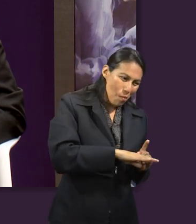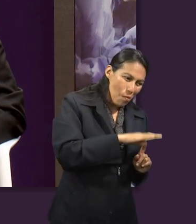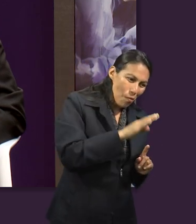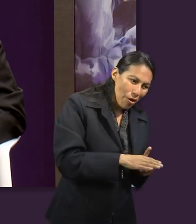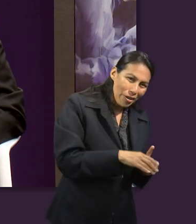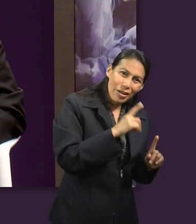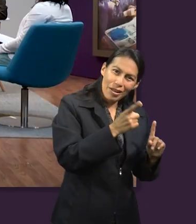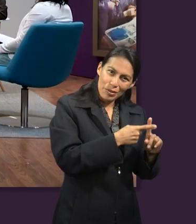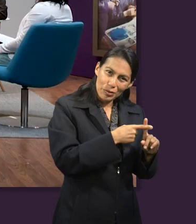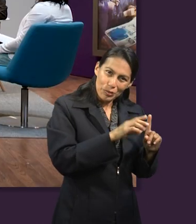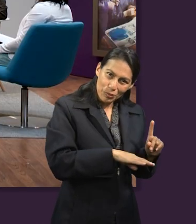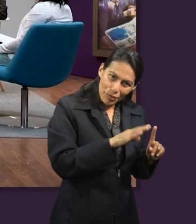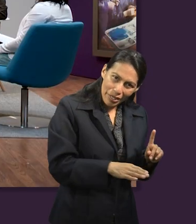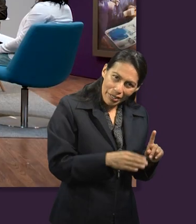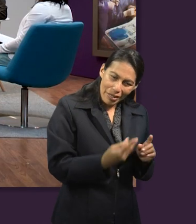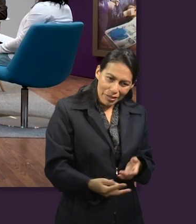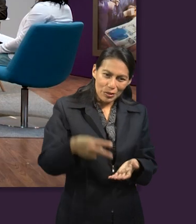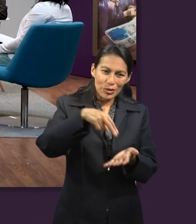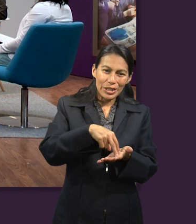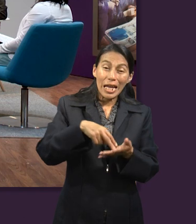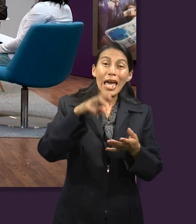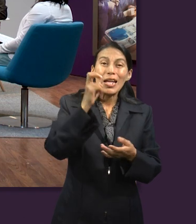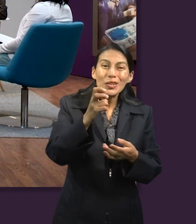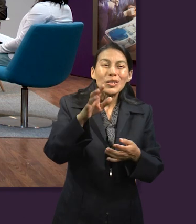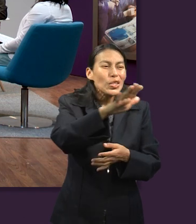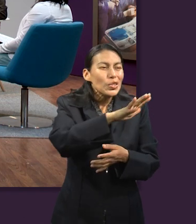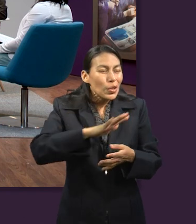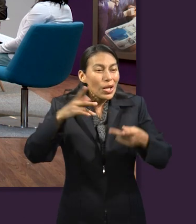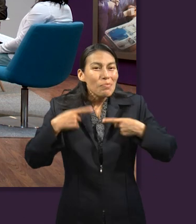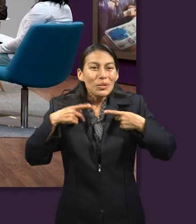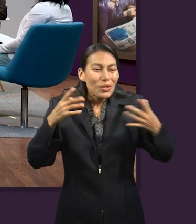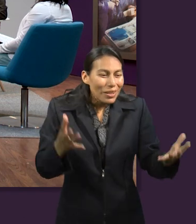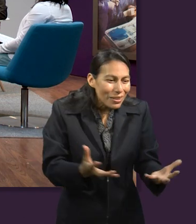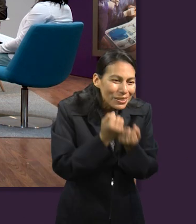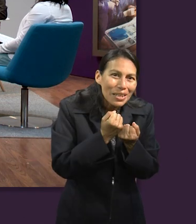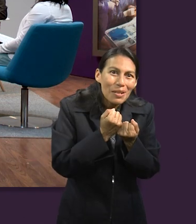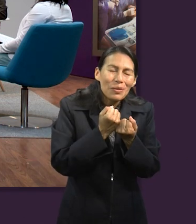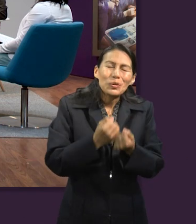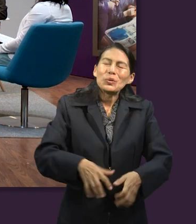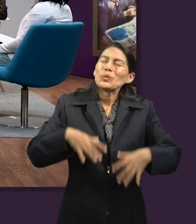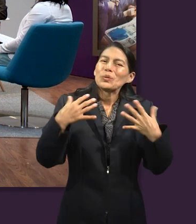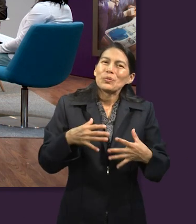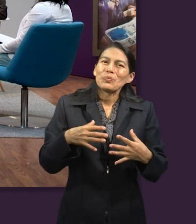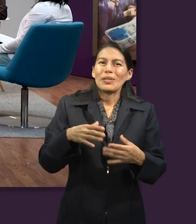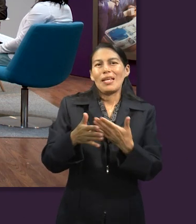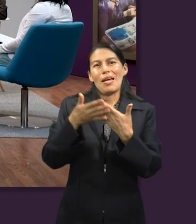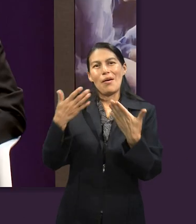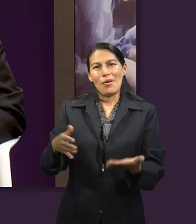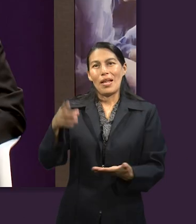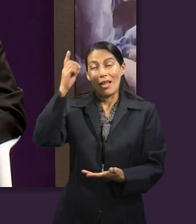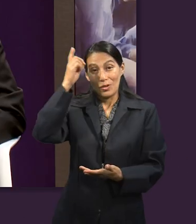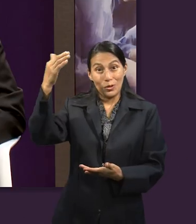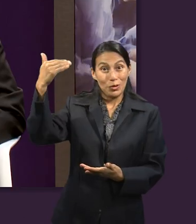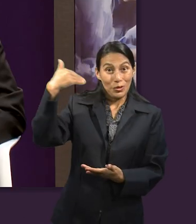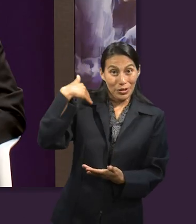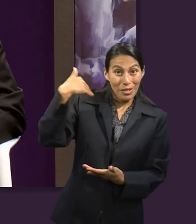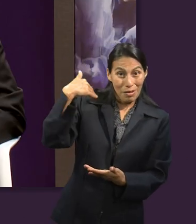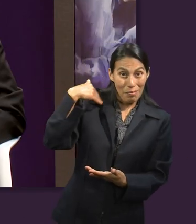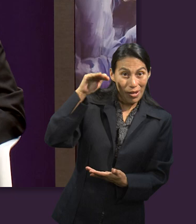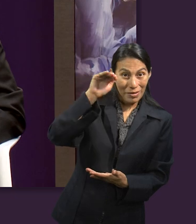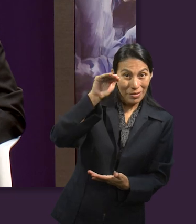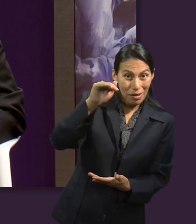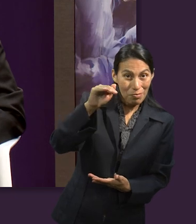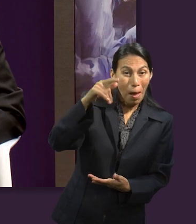de jesús y de quien viene la salvación para el mundo entonces al final pues el llamado es a